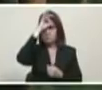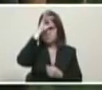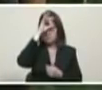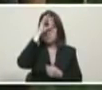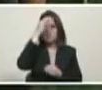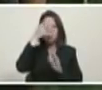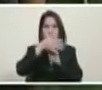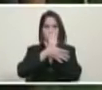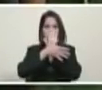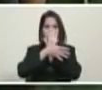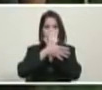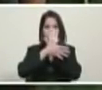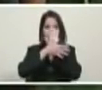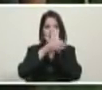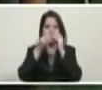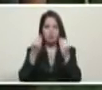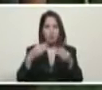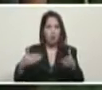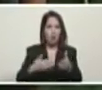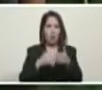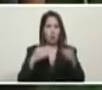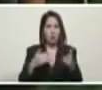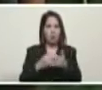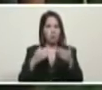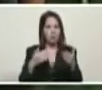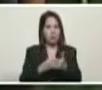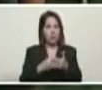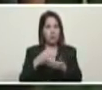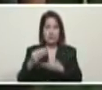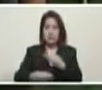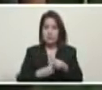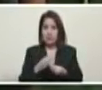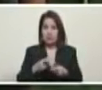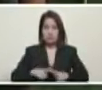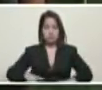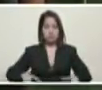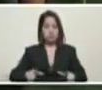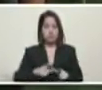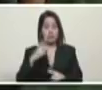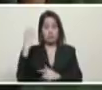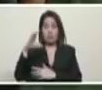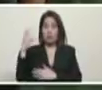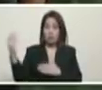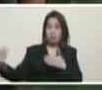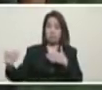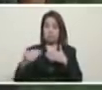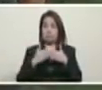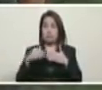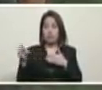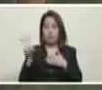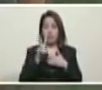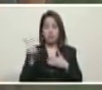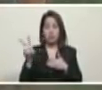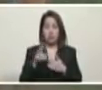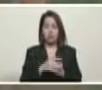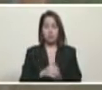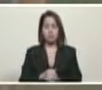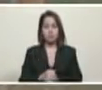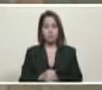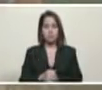pagando por los ataques que se perpetran desde Colombia hacia territorio